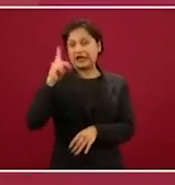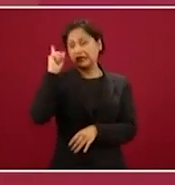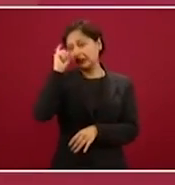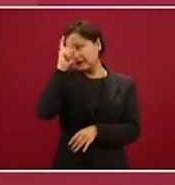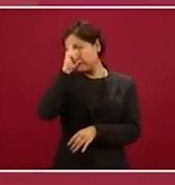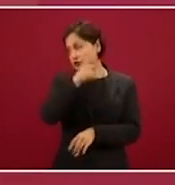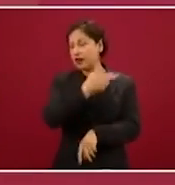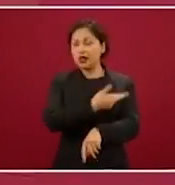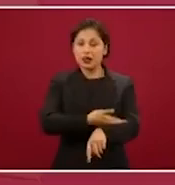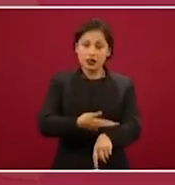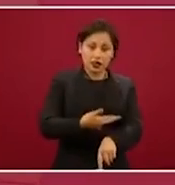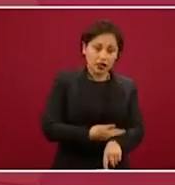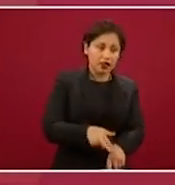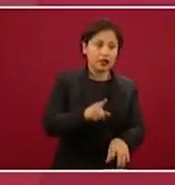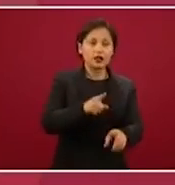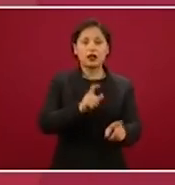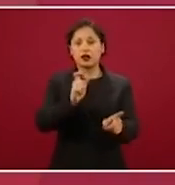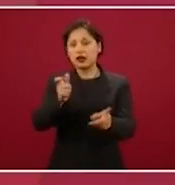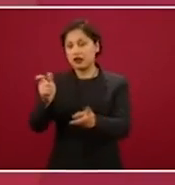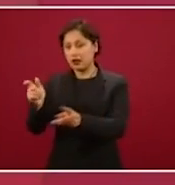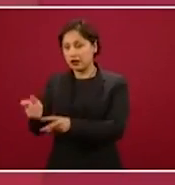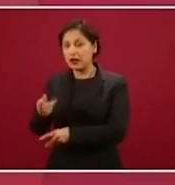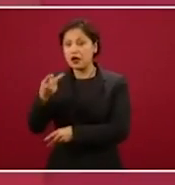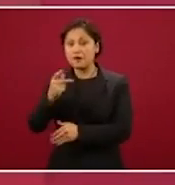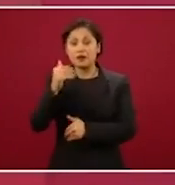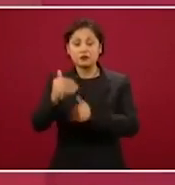caminando. Los adultos mayores,